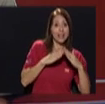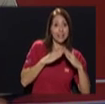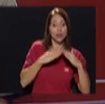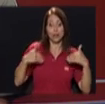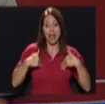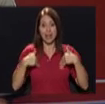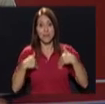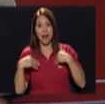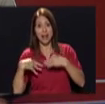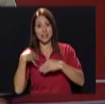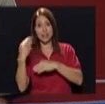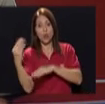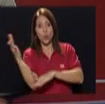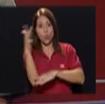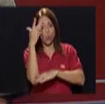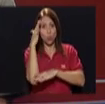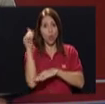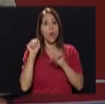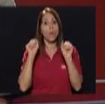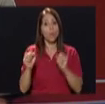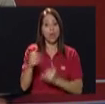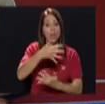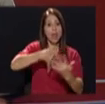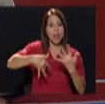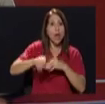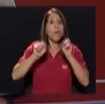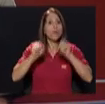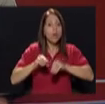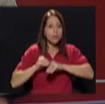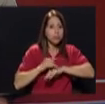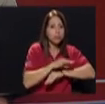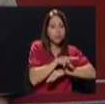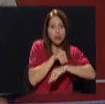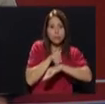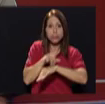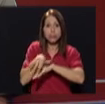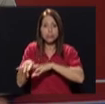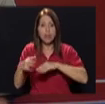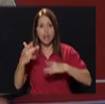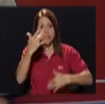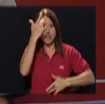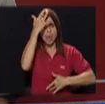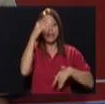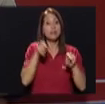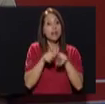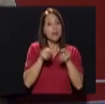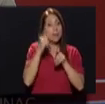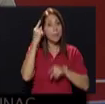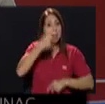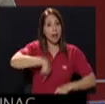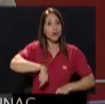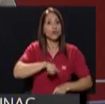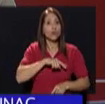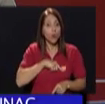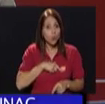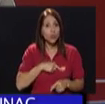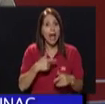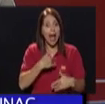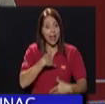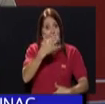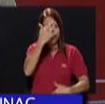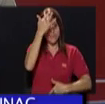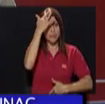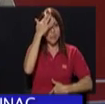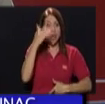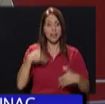silvestre, que puede ser un foco de diseminación de enfermedades en doble vía. Inclusive para nosotros, los humanos, también hay enfermedades zoonóticas,